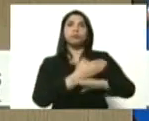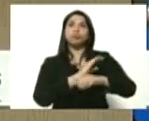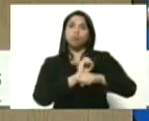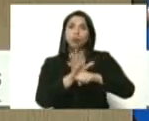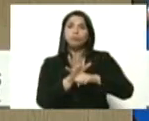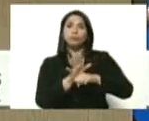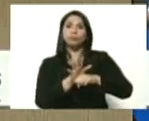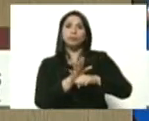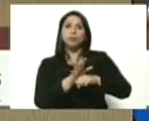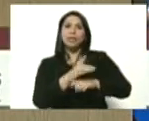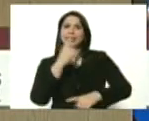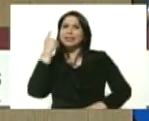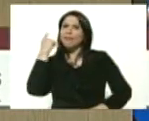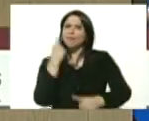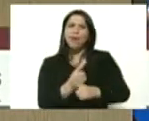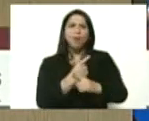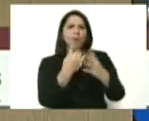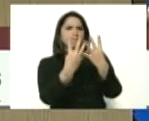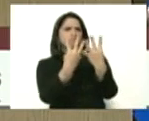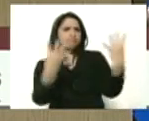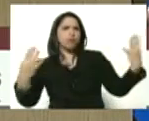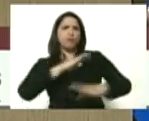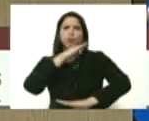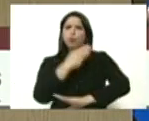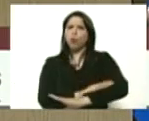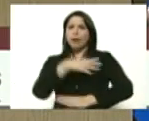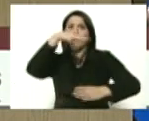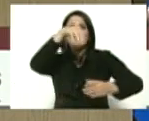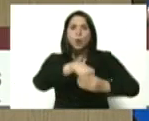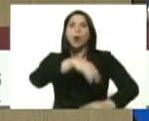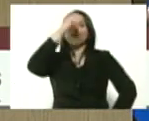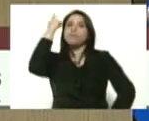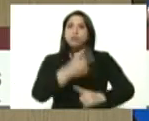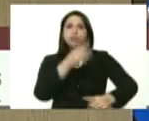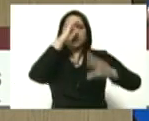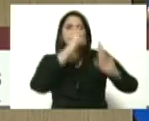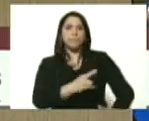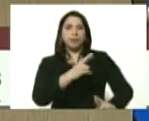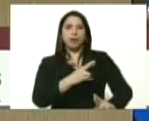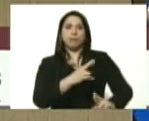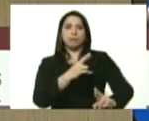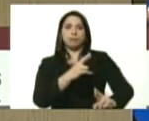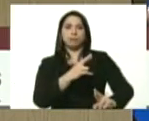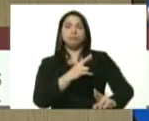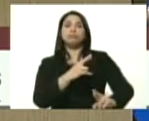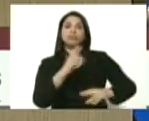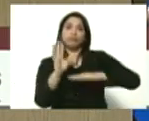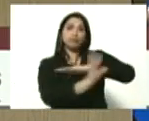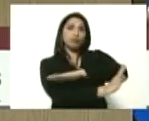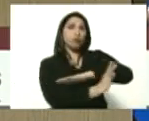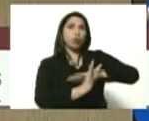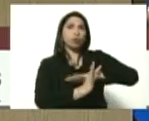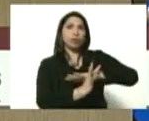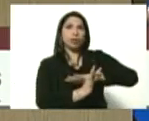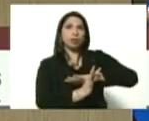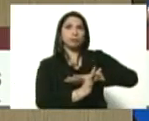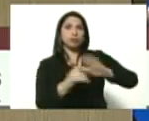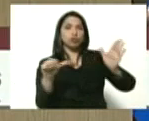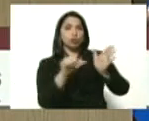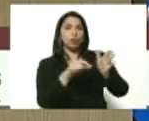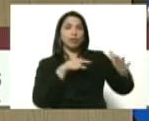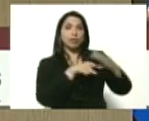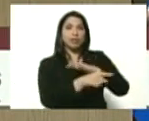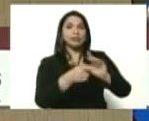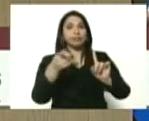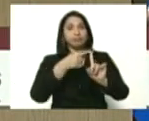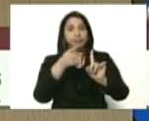una muralla sanitaria, un cordón sanitario, la cuarentena se cumple en los pasis, en las zonas por donde ingresan, eso en primer